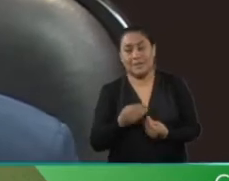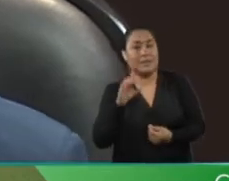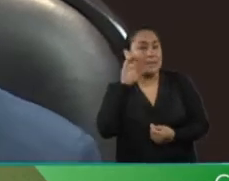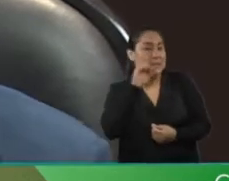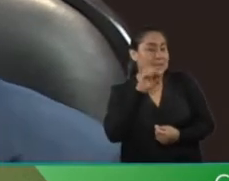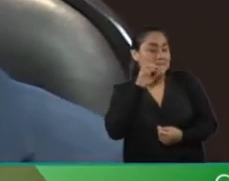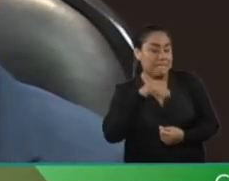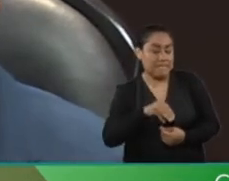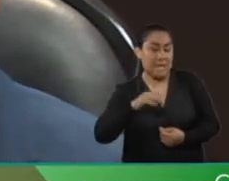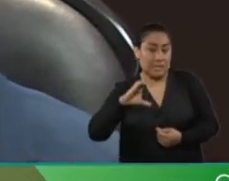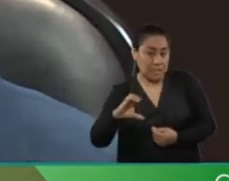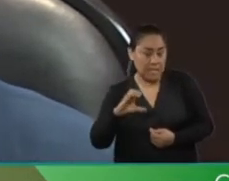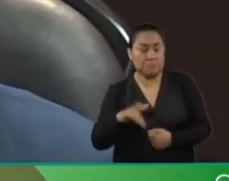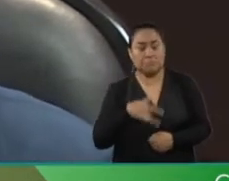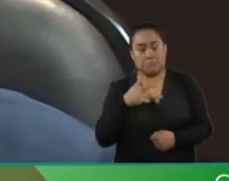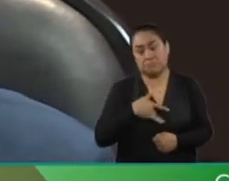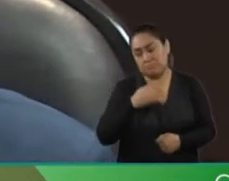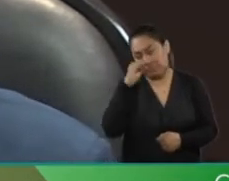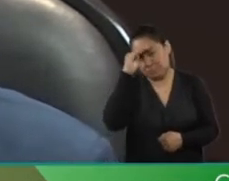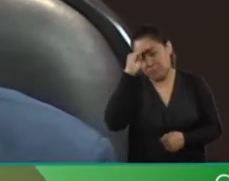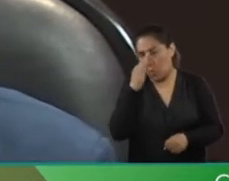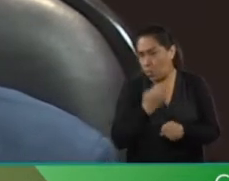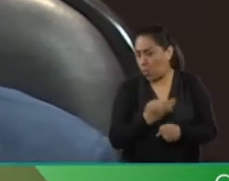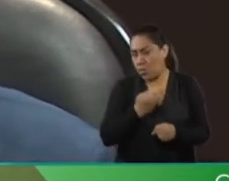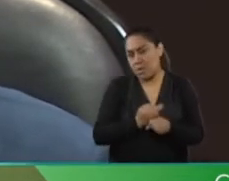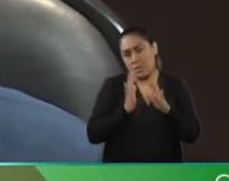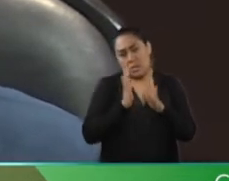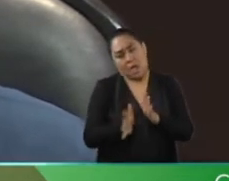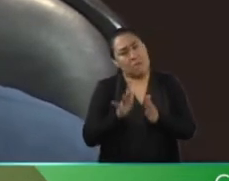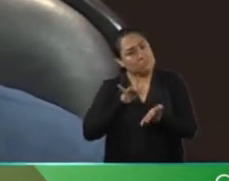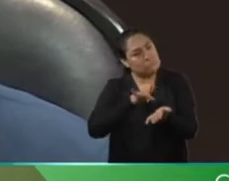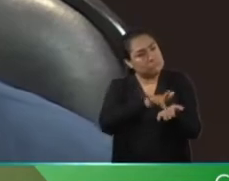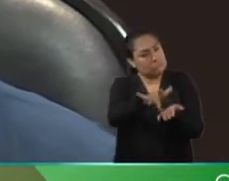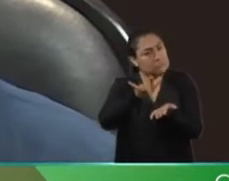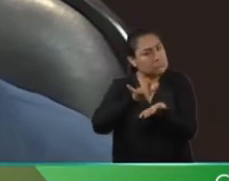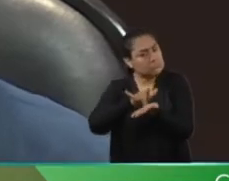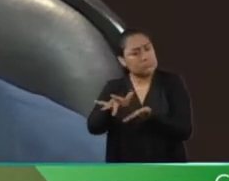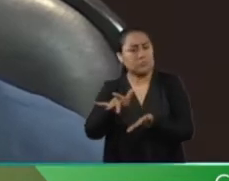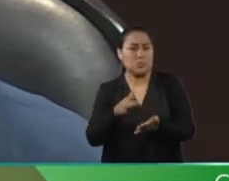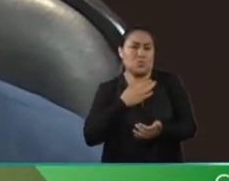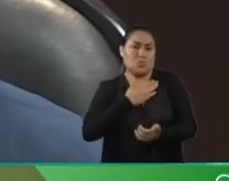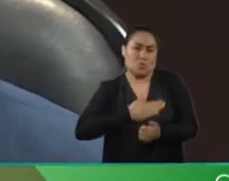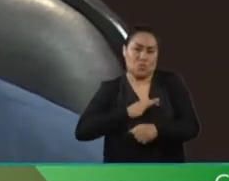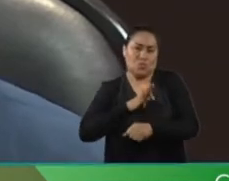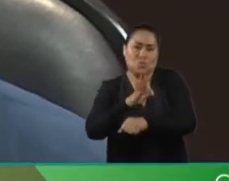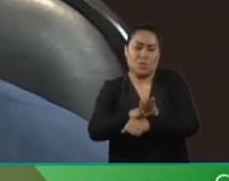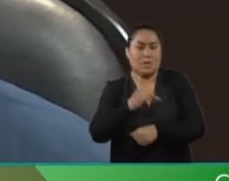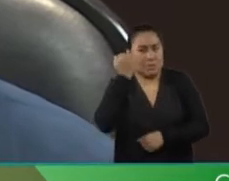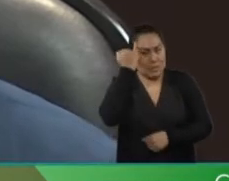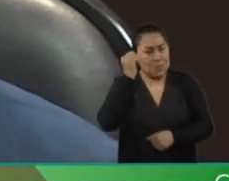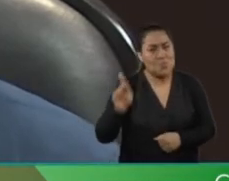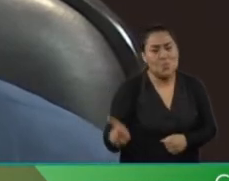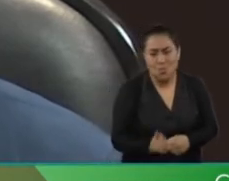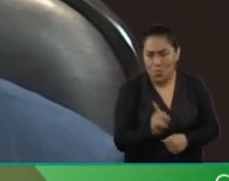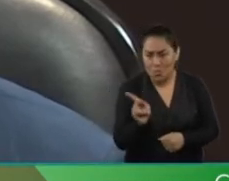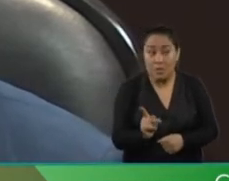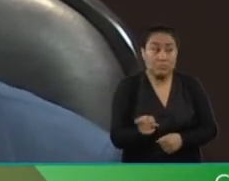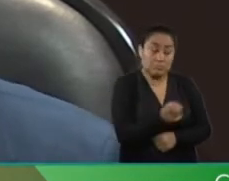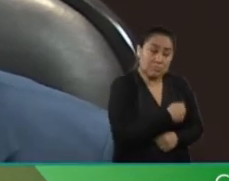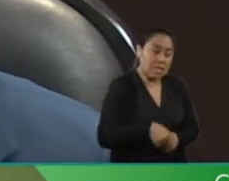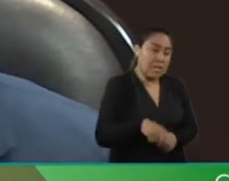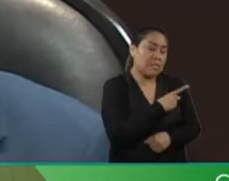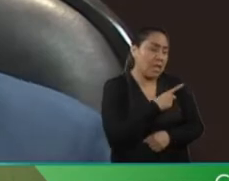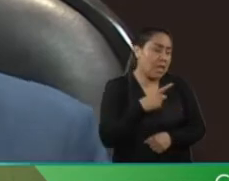Ciudadano considera que es tiempo de hacerle justicia a los pueblos y comunidades indígenas, que debemos atender el